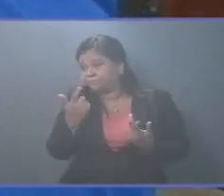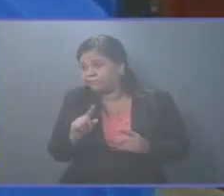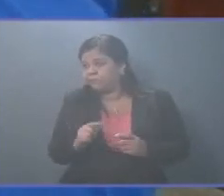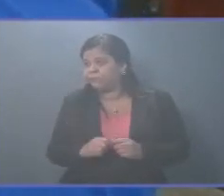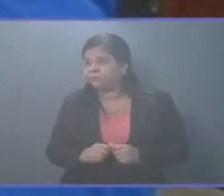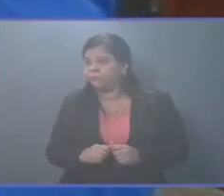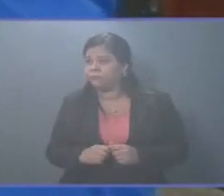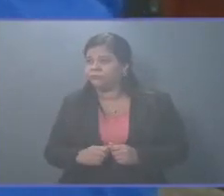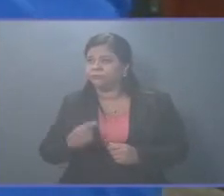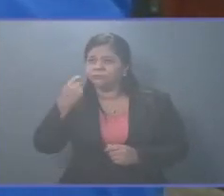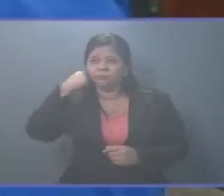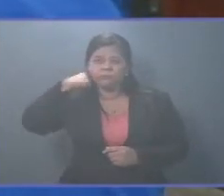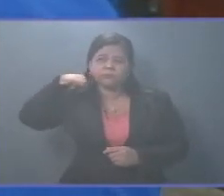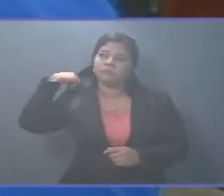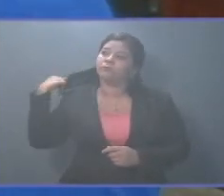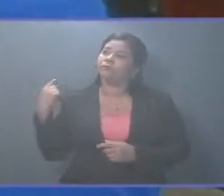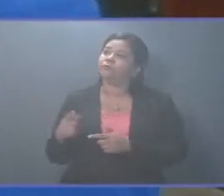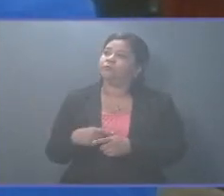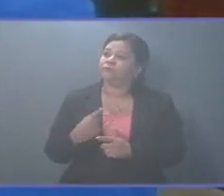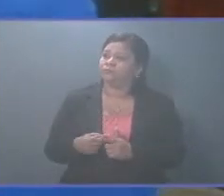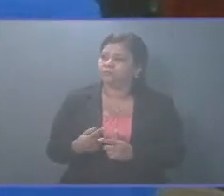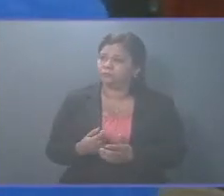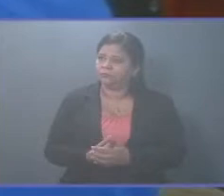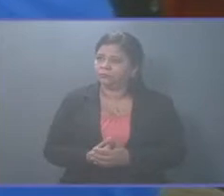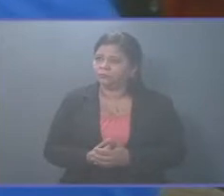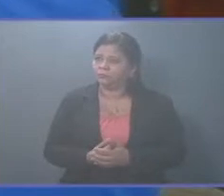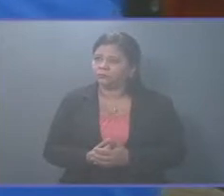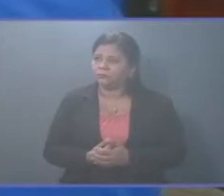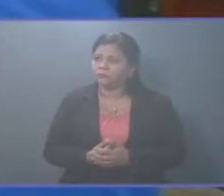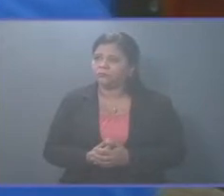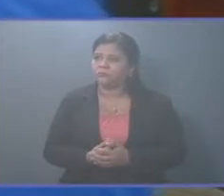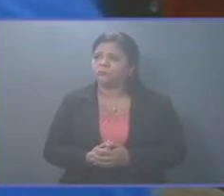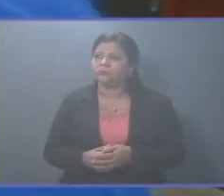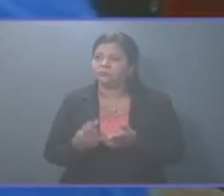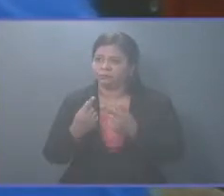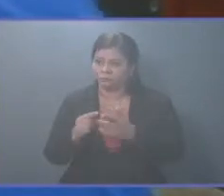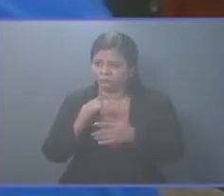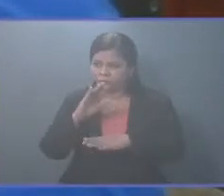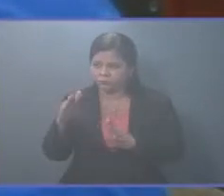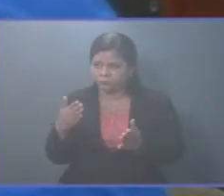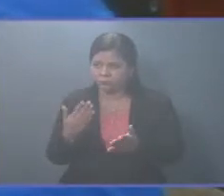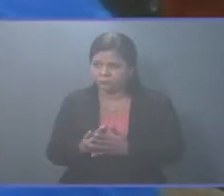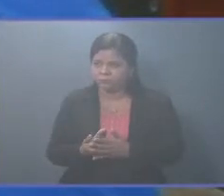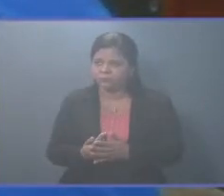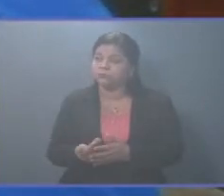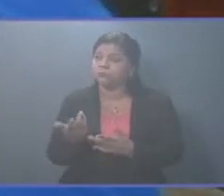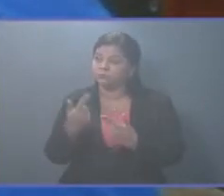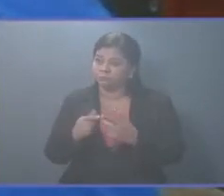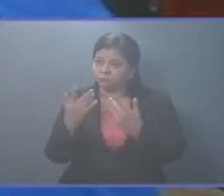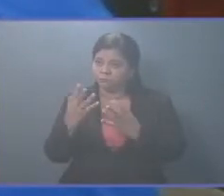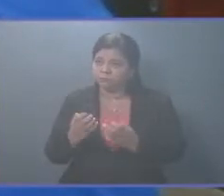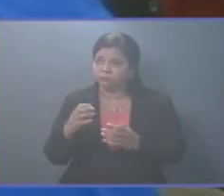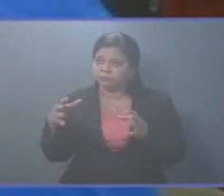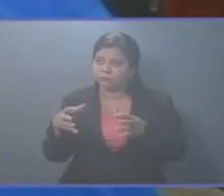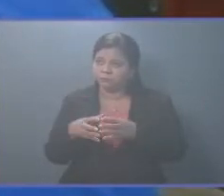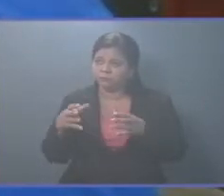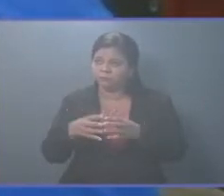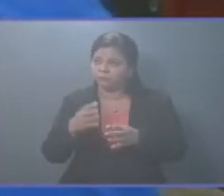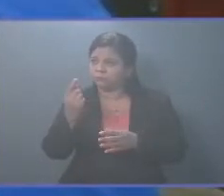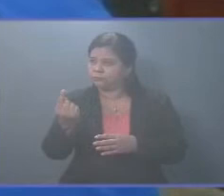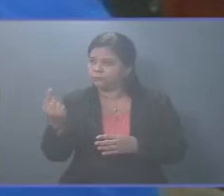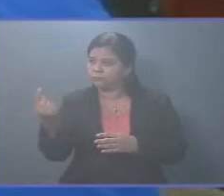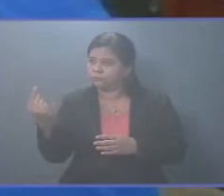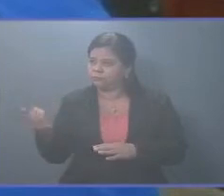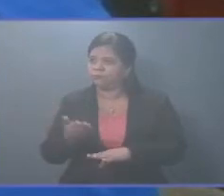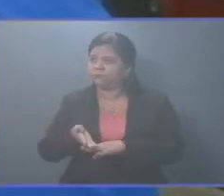todos los días, a todas horas. Y finalmente usted se refería de ciertos grupos de personas que han